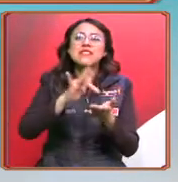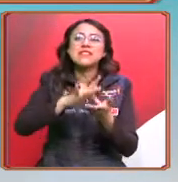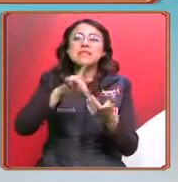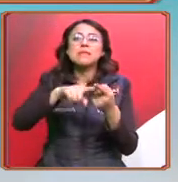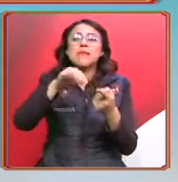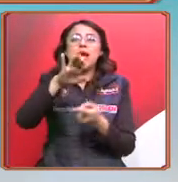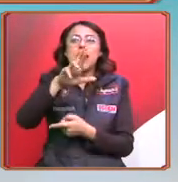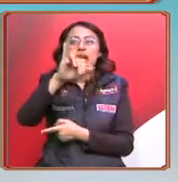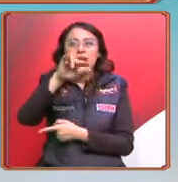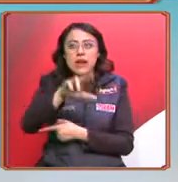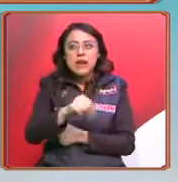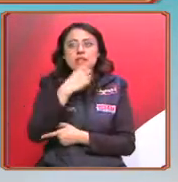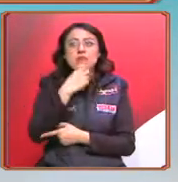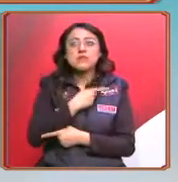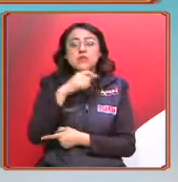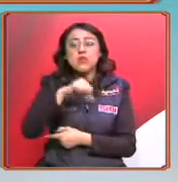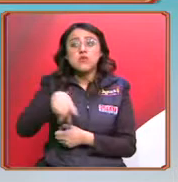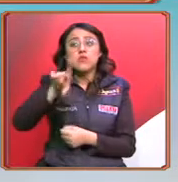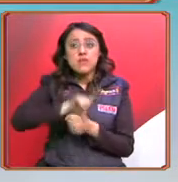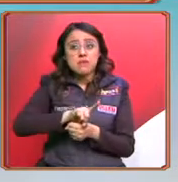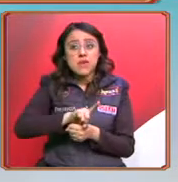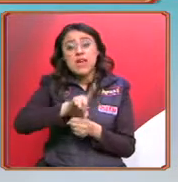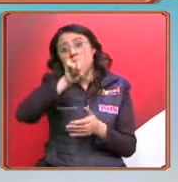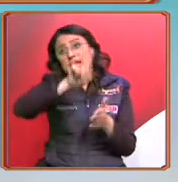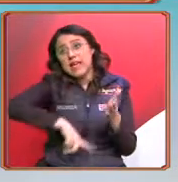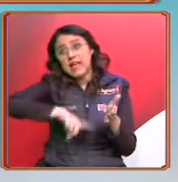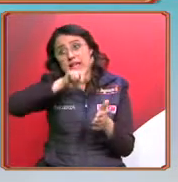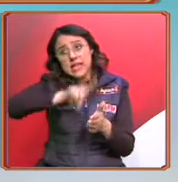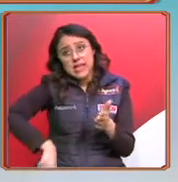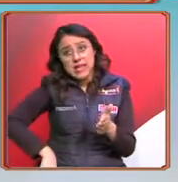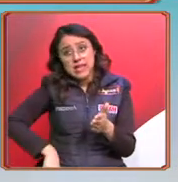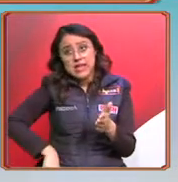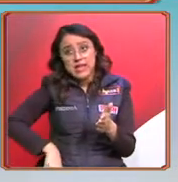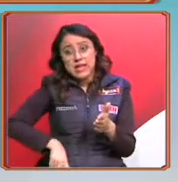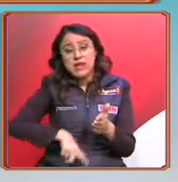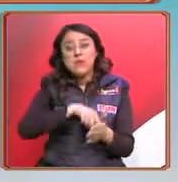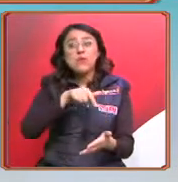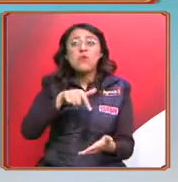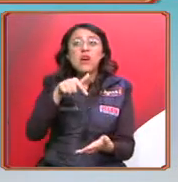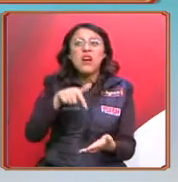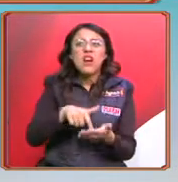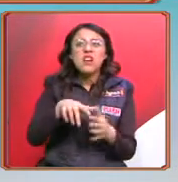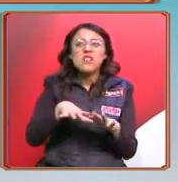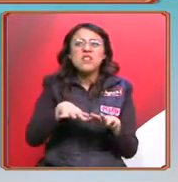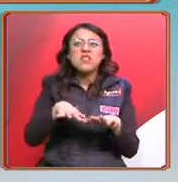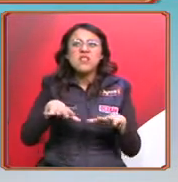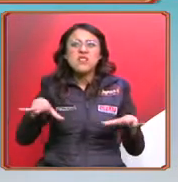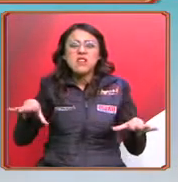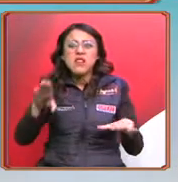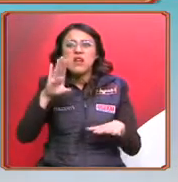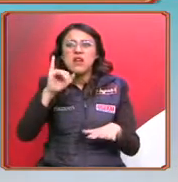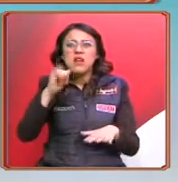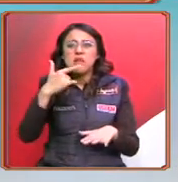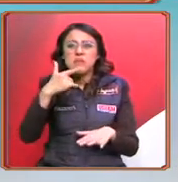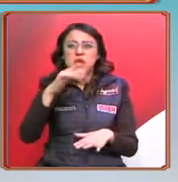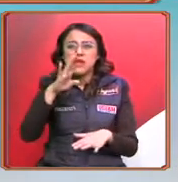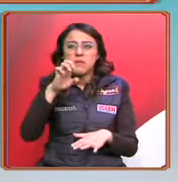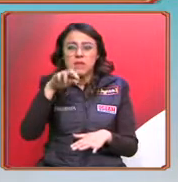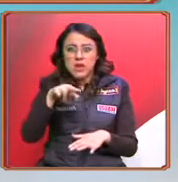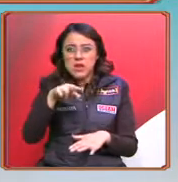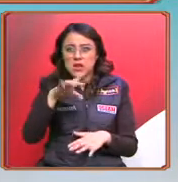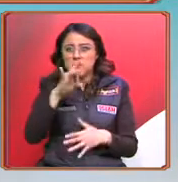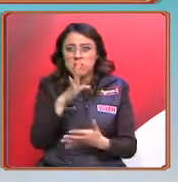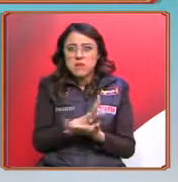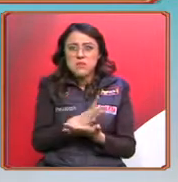Mariana. Dígame, señor. A partir de hoy queda eliminado el centro, ¿cómo se llama lo del Big Ben? Ya no, se llama el Big